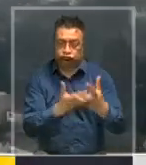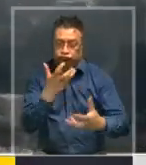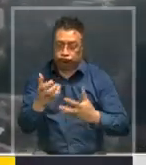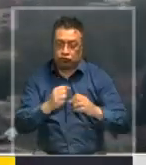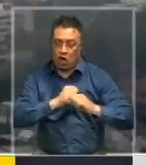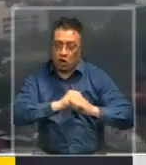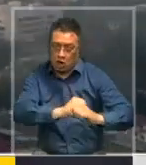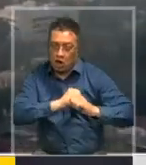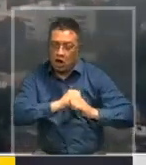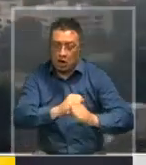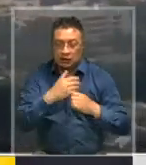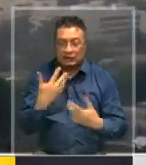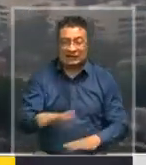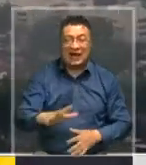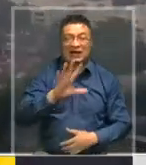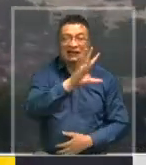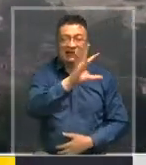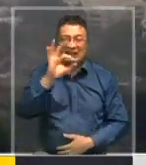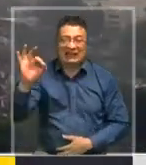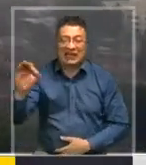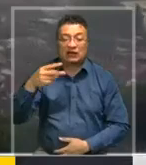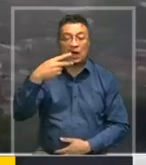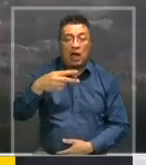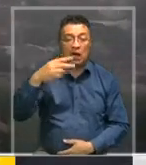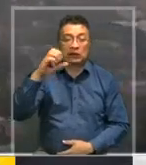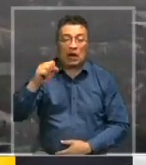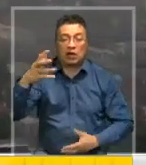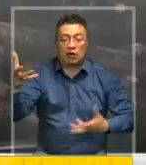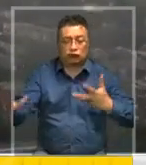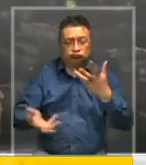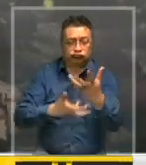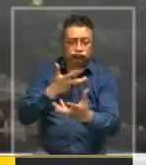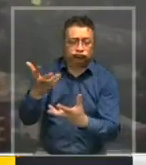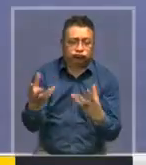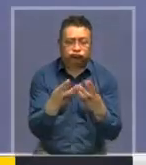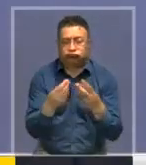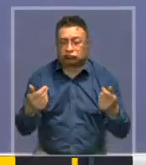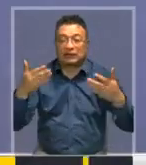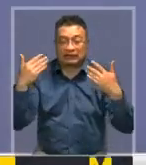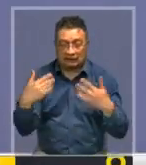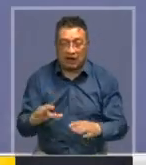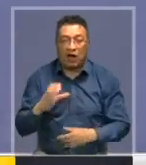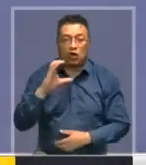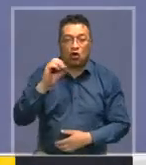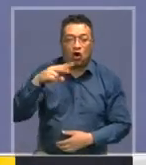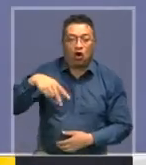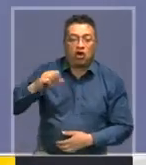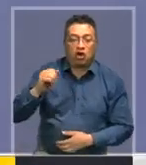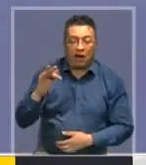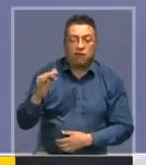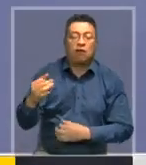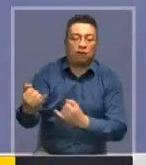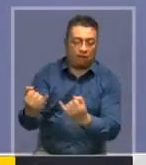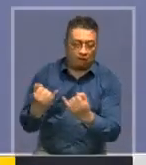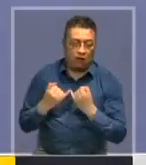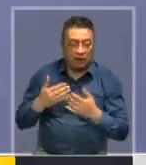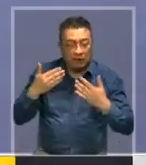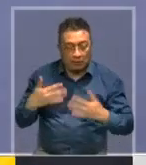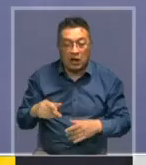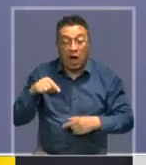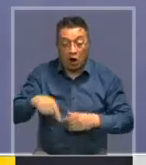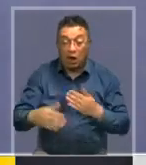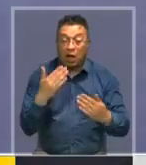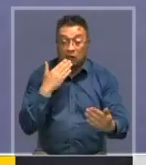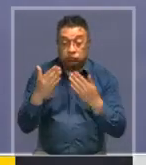ha consumido 500 hectáreas, según nos han entregado en el último balance la CONAF y también SENAPRED. De hecho, vamos a conversar hasta ahora